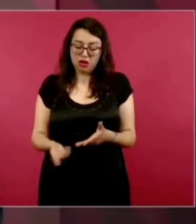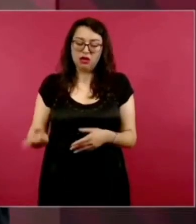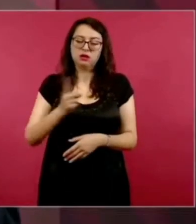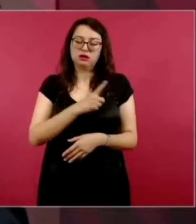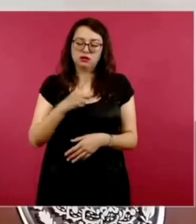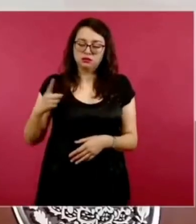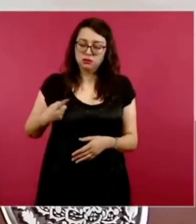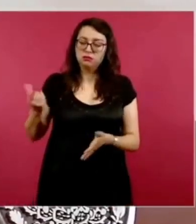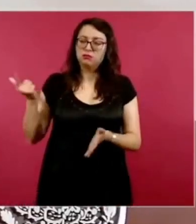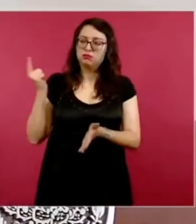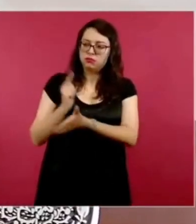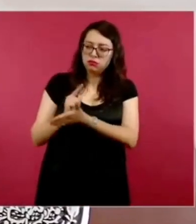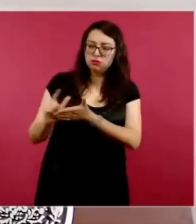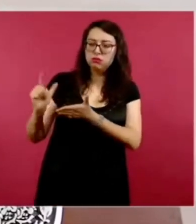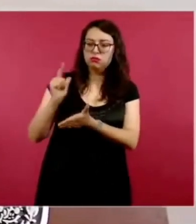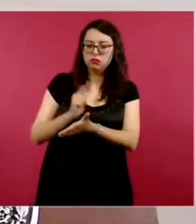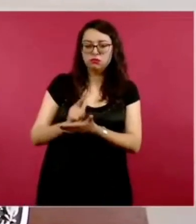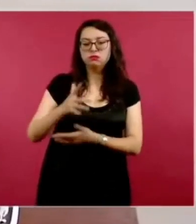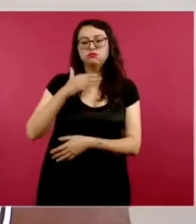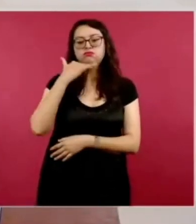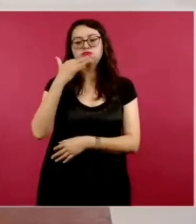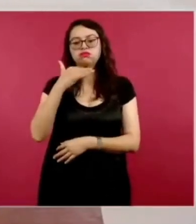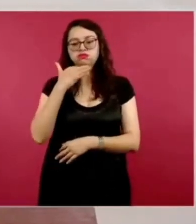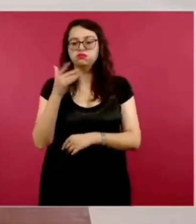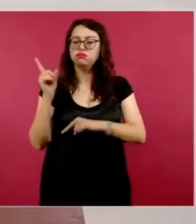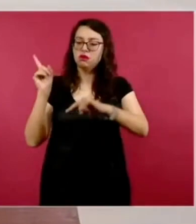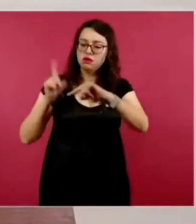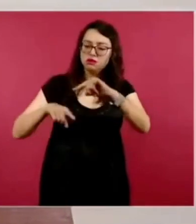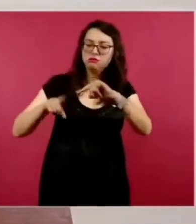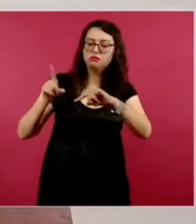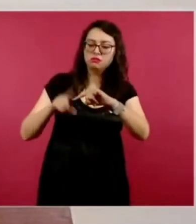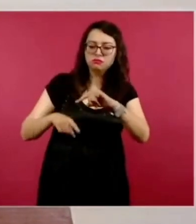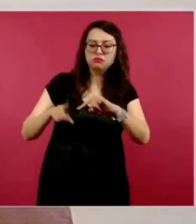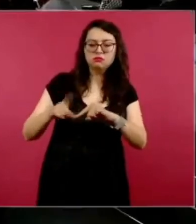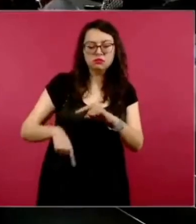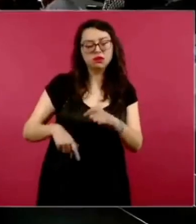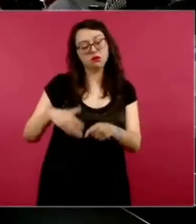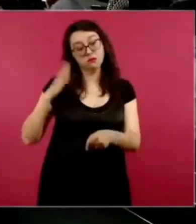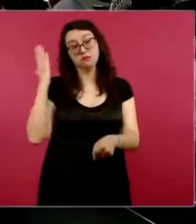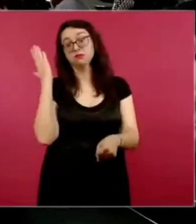la corrupción y con la impunidad, ¿no? Eso es lo que puedo yo comentar.